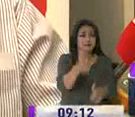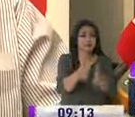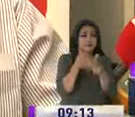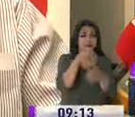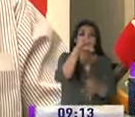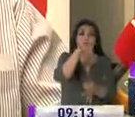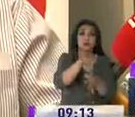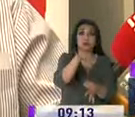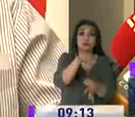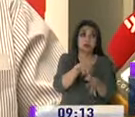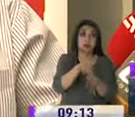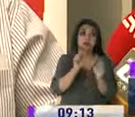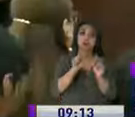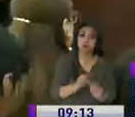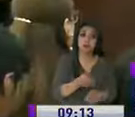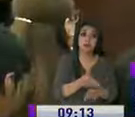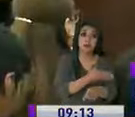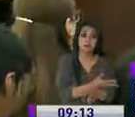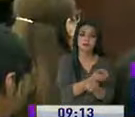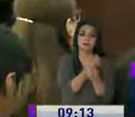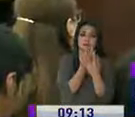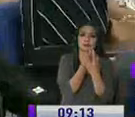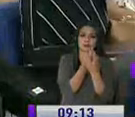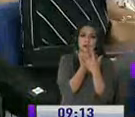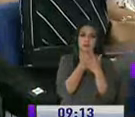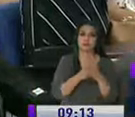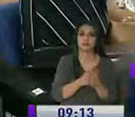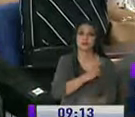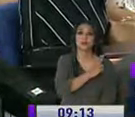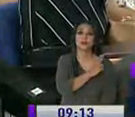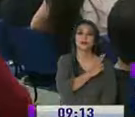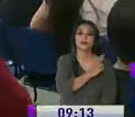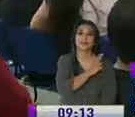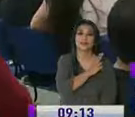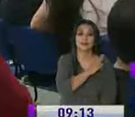ciudadanos para que ejerzan un voto informado. La universidad privada fue el lugar donde se